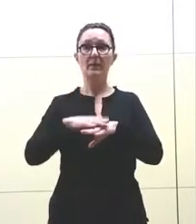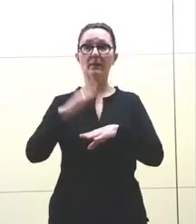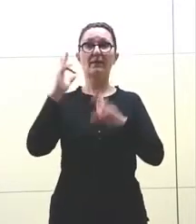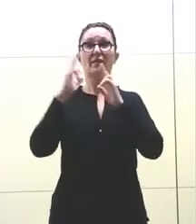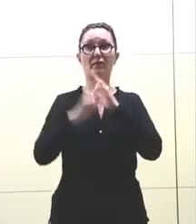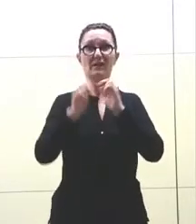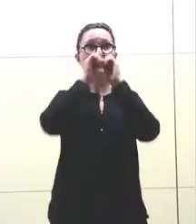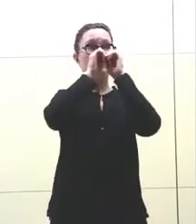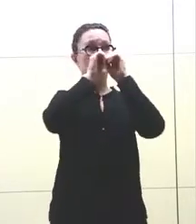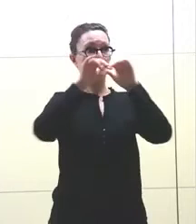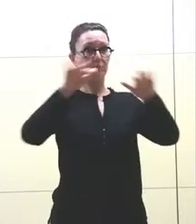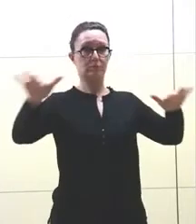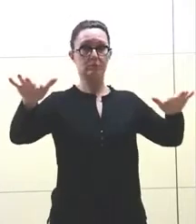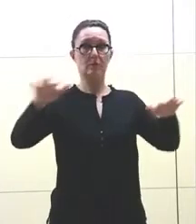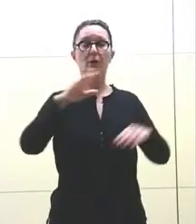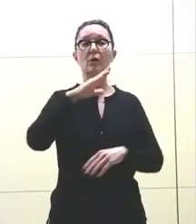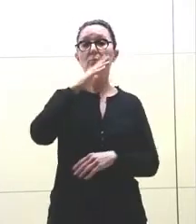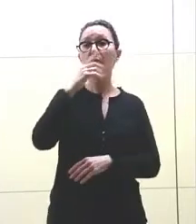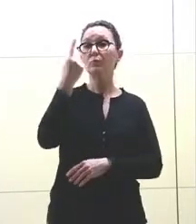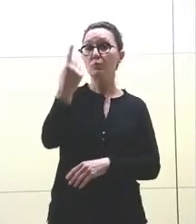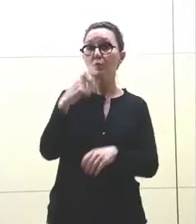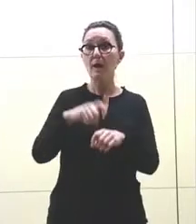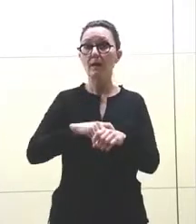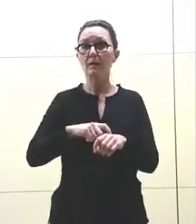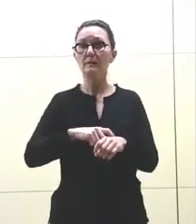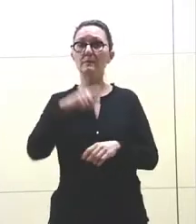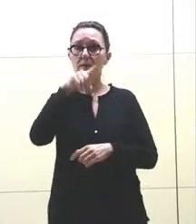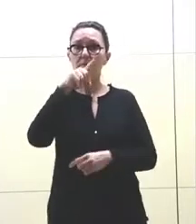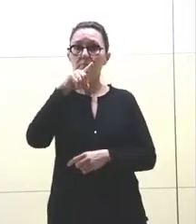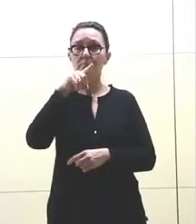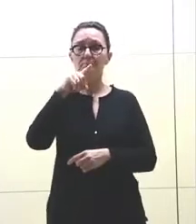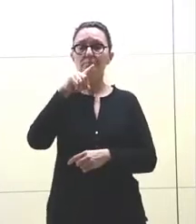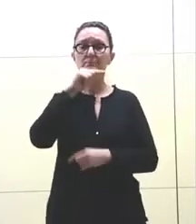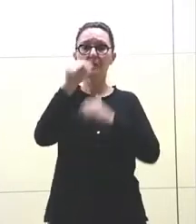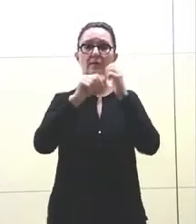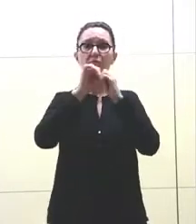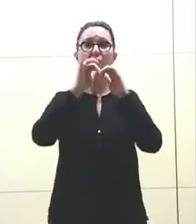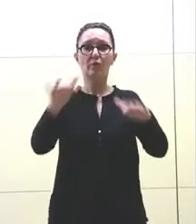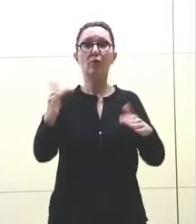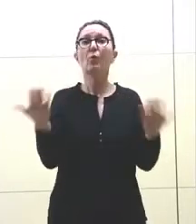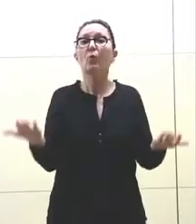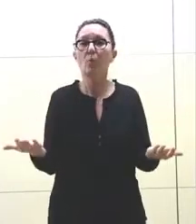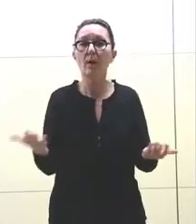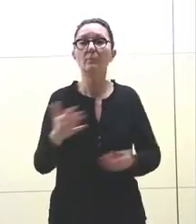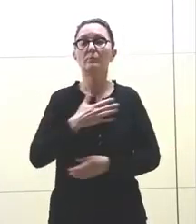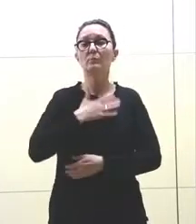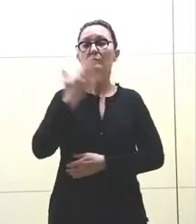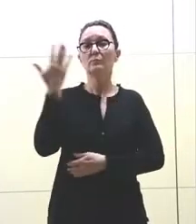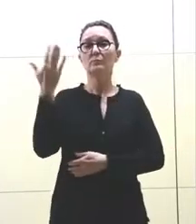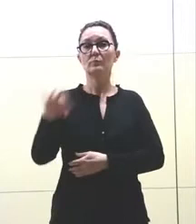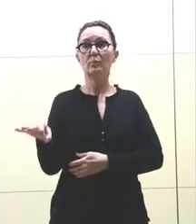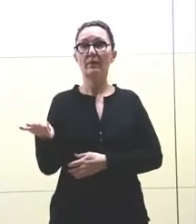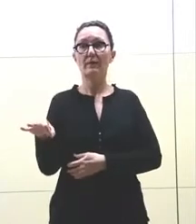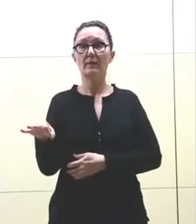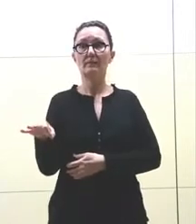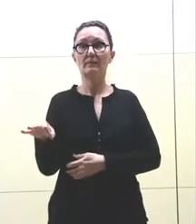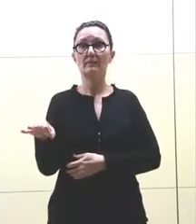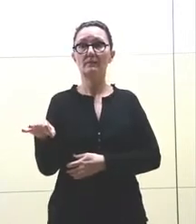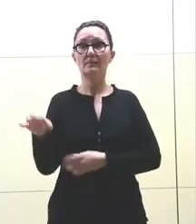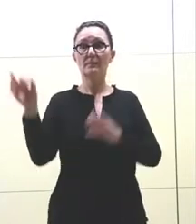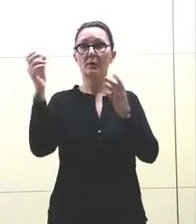la infección, porque una de las características de esta infección es que se puede